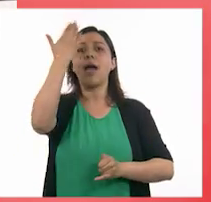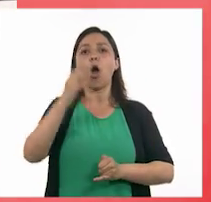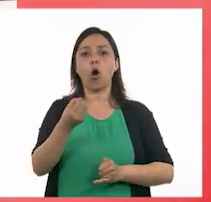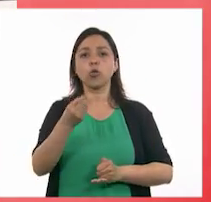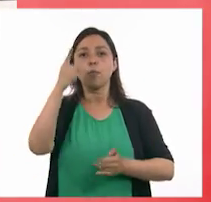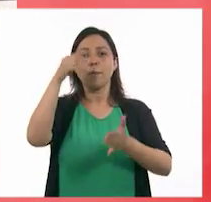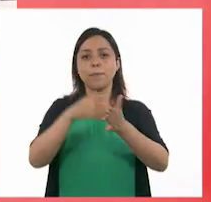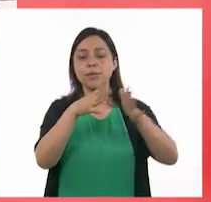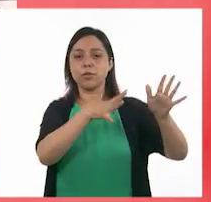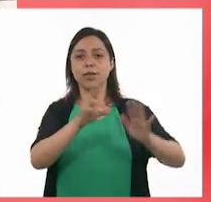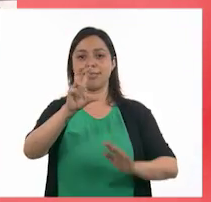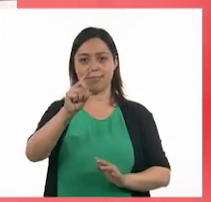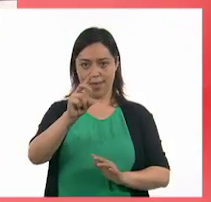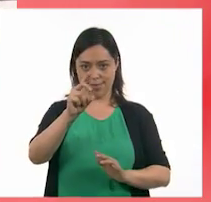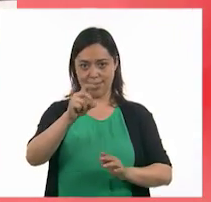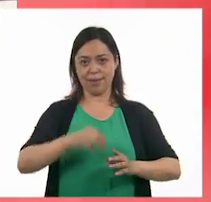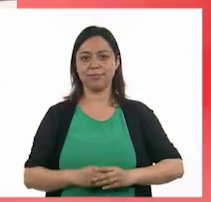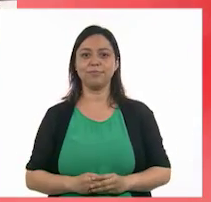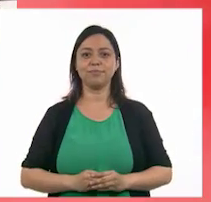de 1930.